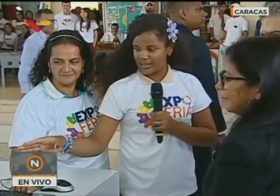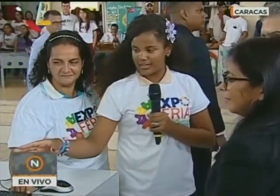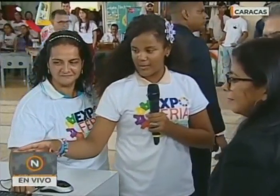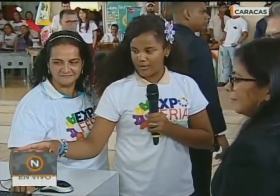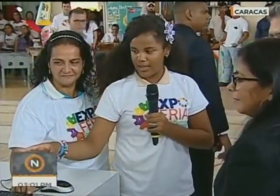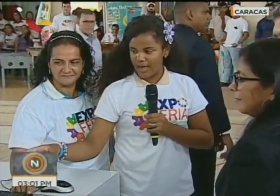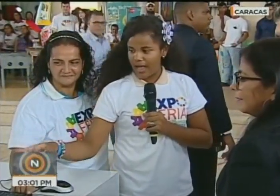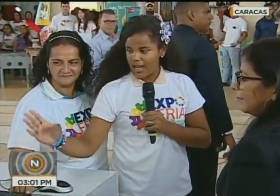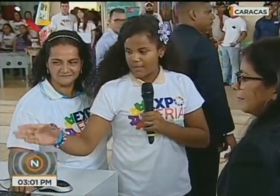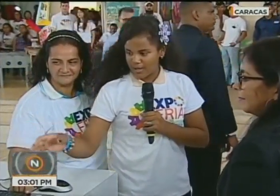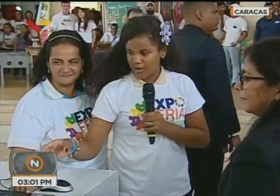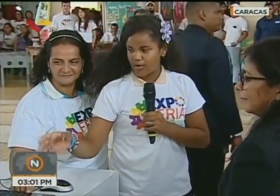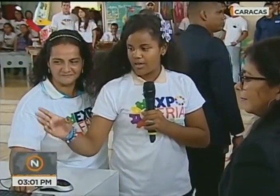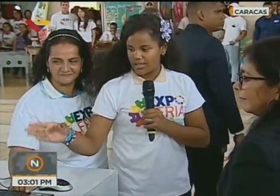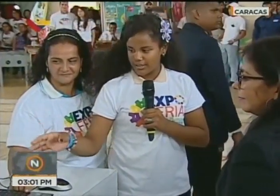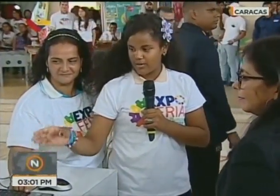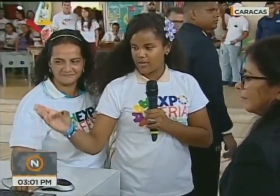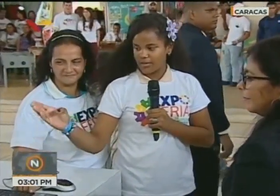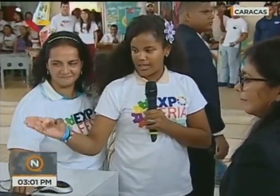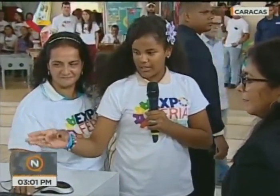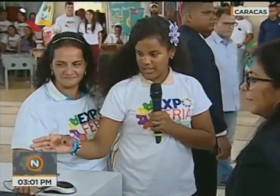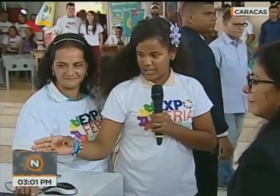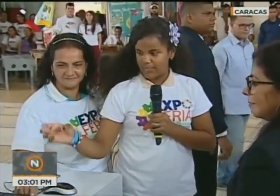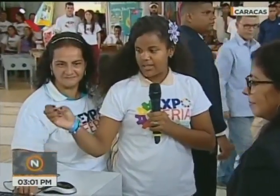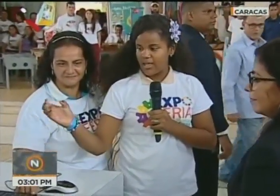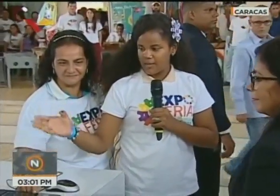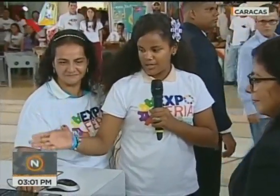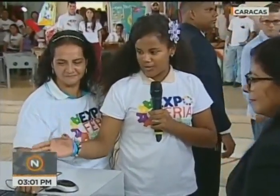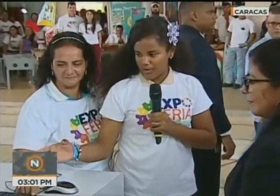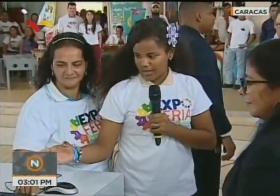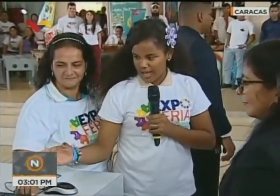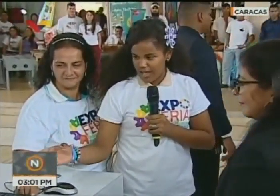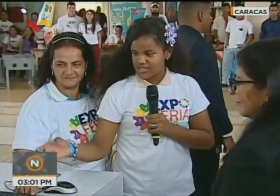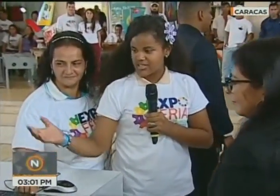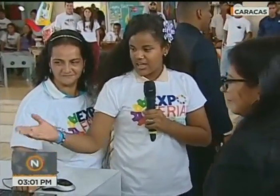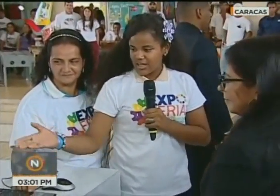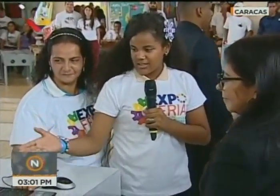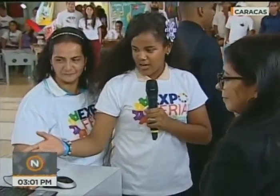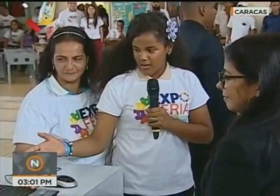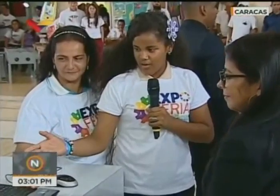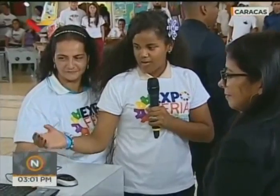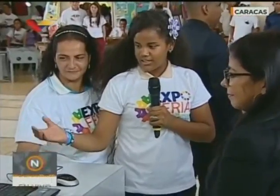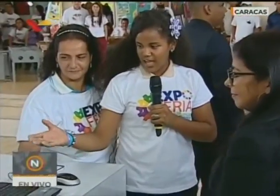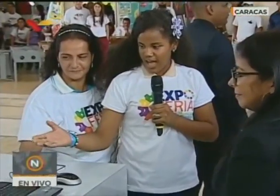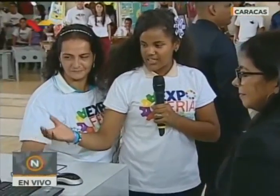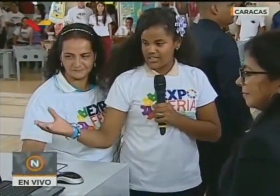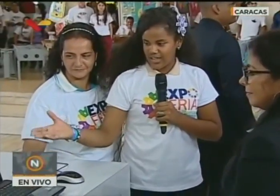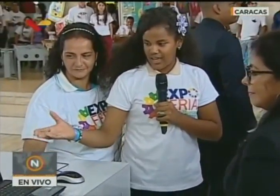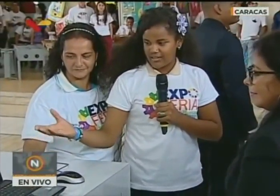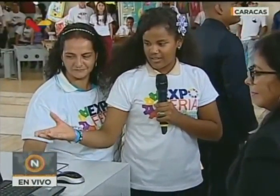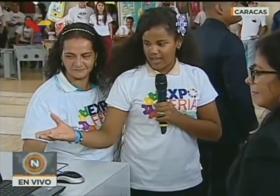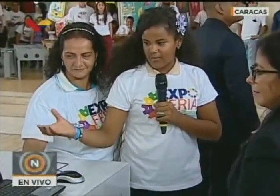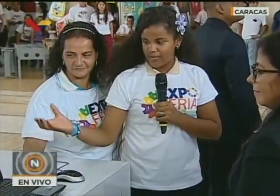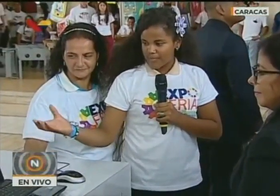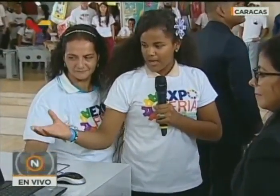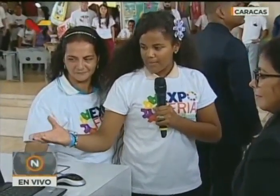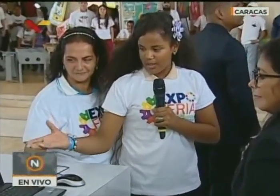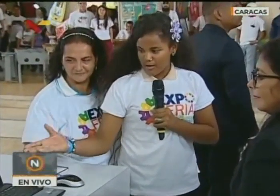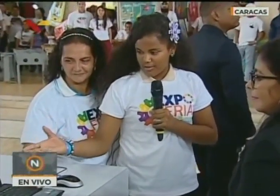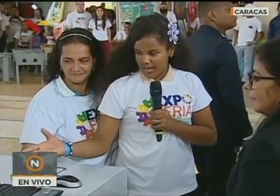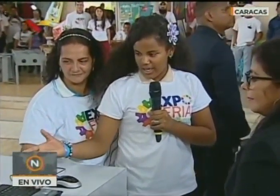mitas. Criptomoneda, la Mincoin, Ectecoin, Ripple, Midocoin Cash, Litecoin, Dash, NEC,